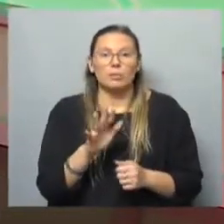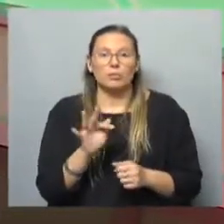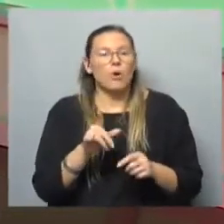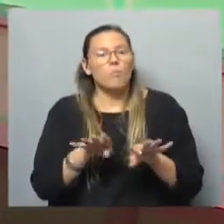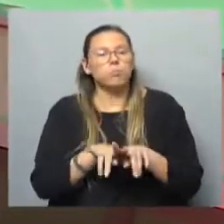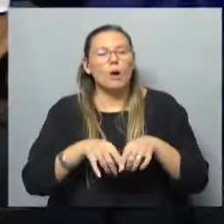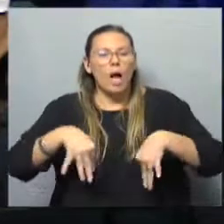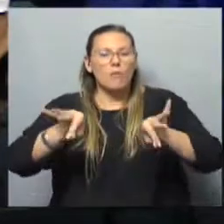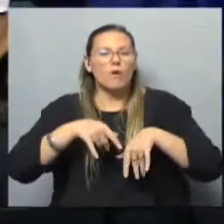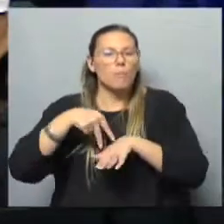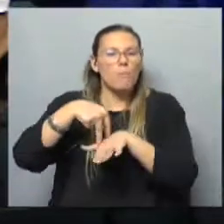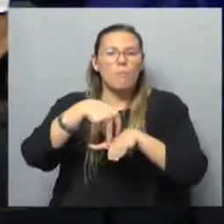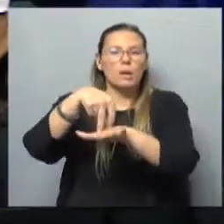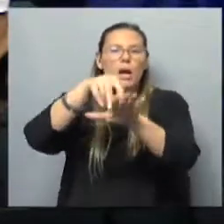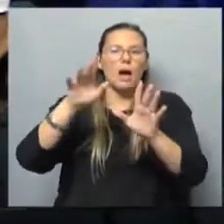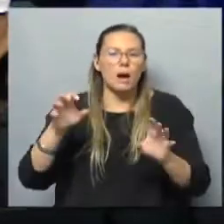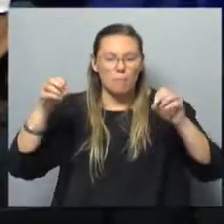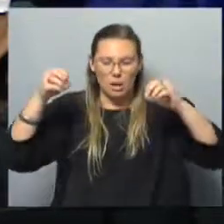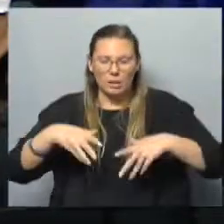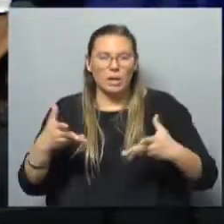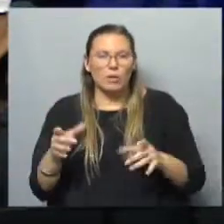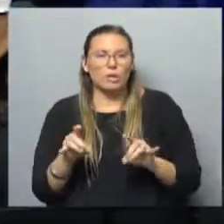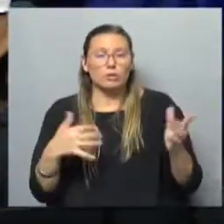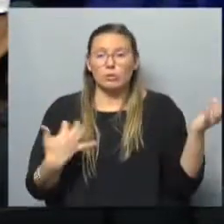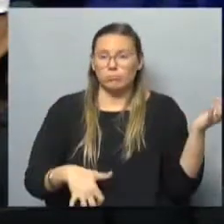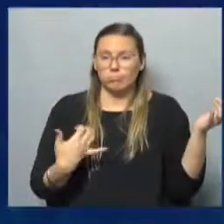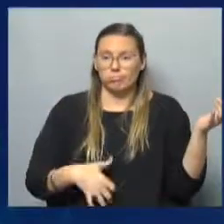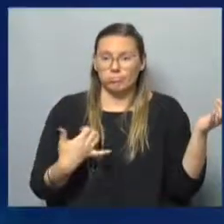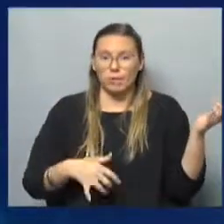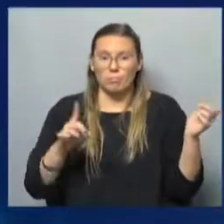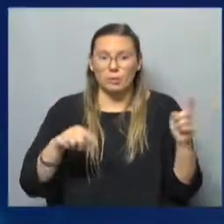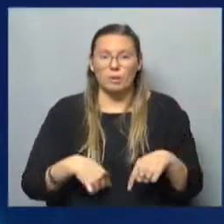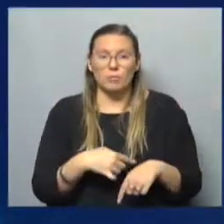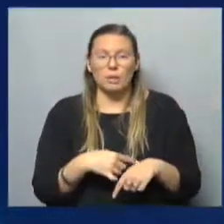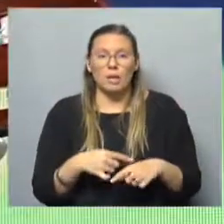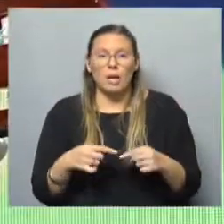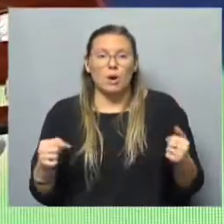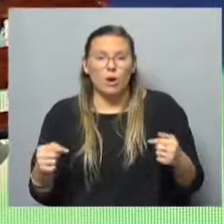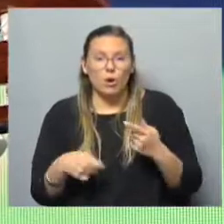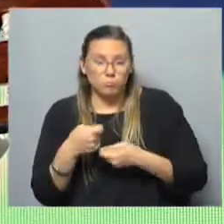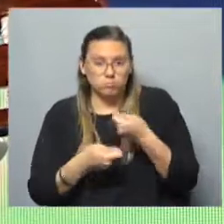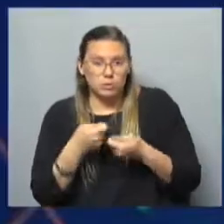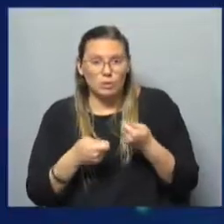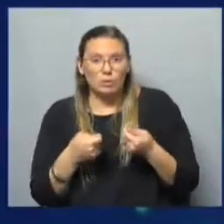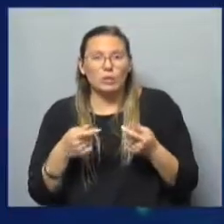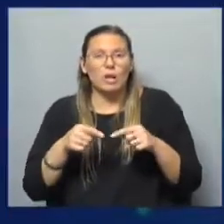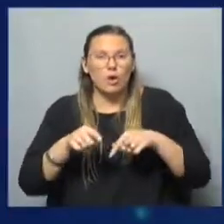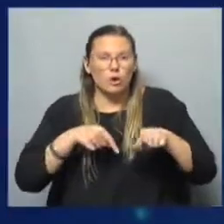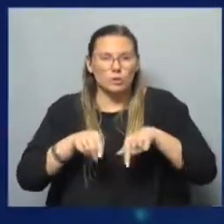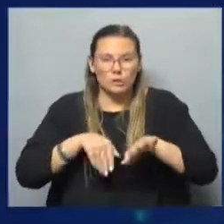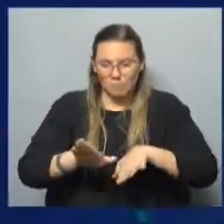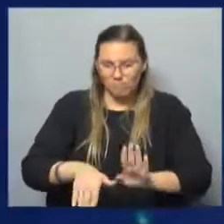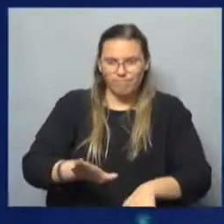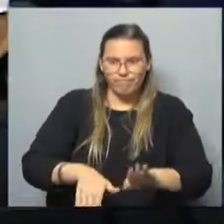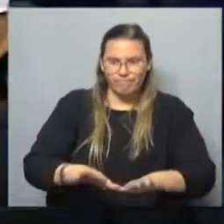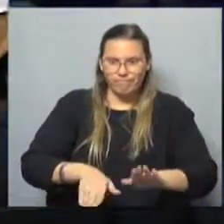una alfombra mágica. El tipo te hace. Ahora está solo con la viola, pero viene con los japoneses también. Los japoneses son todos esos aparatos que se ponen en el pie.